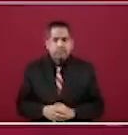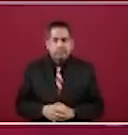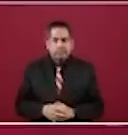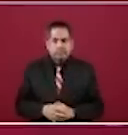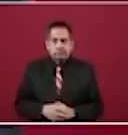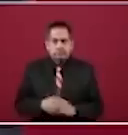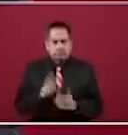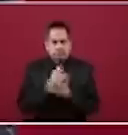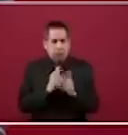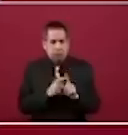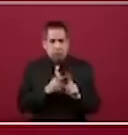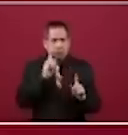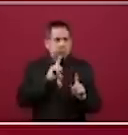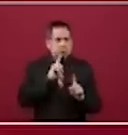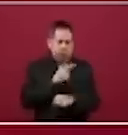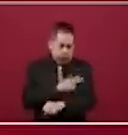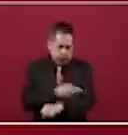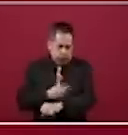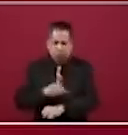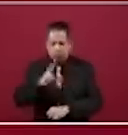2017, pero no solo eso, es una mujer honesta,